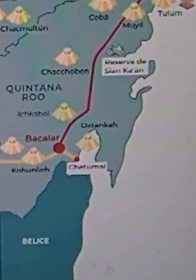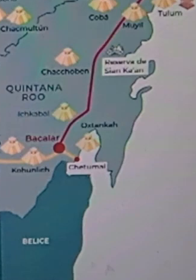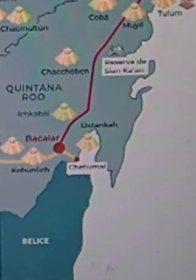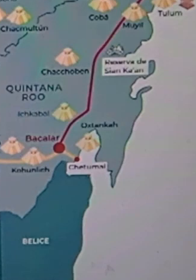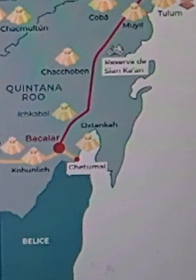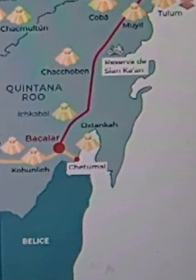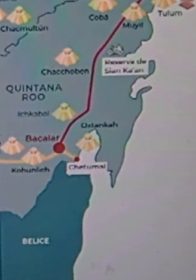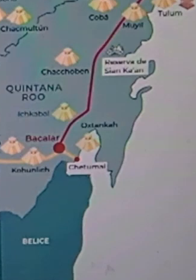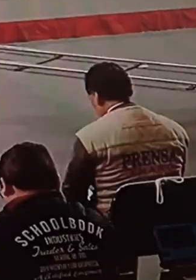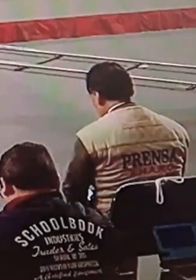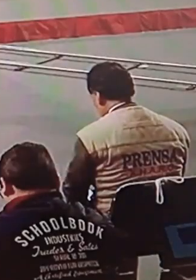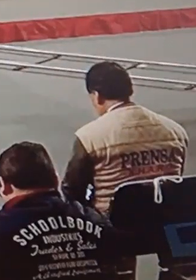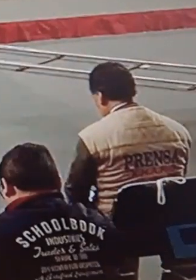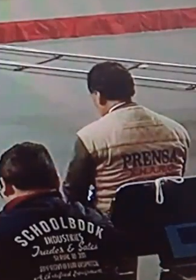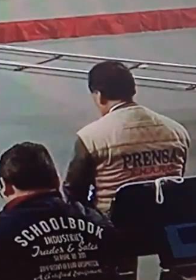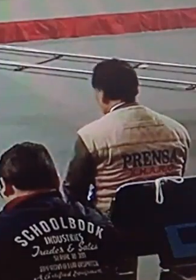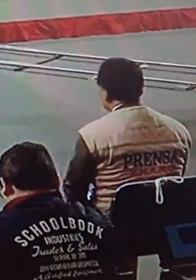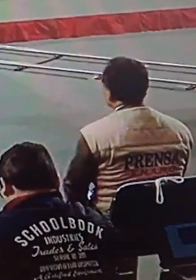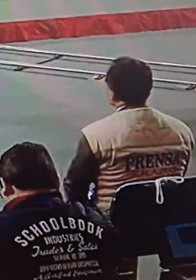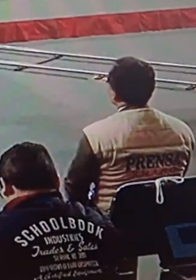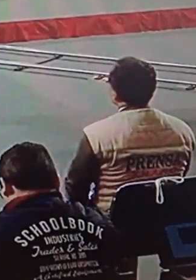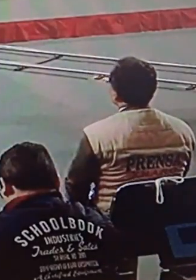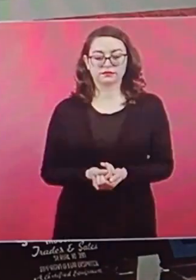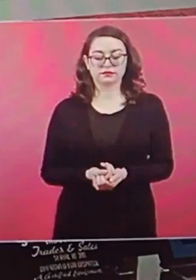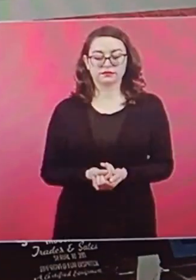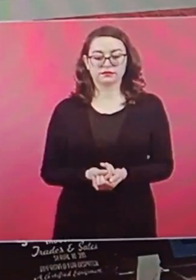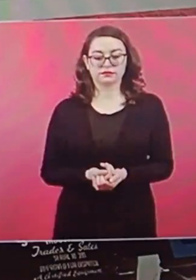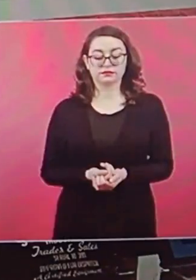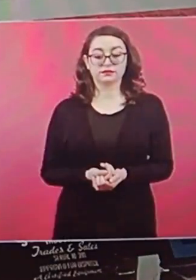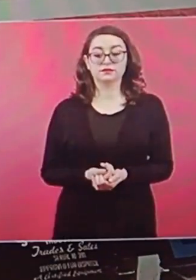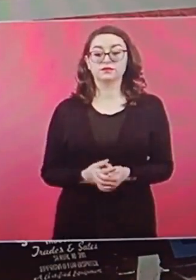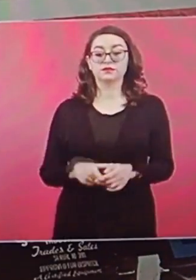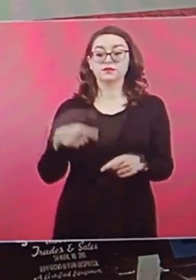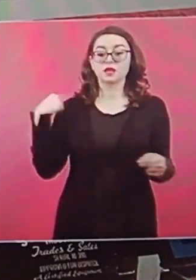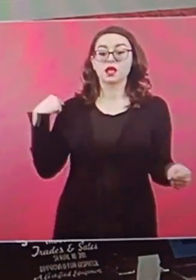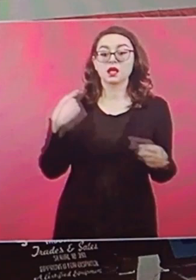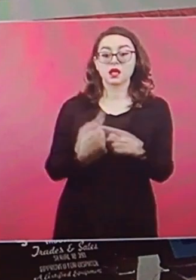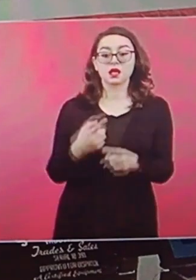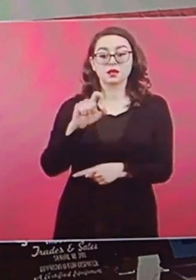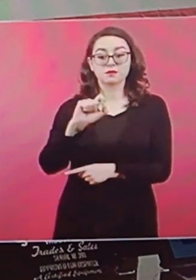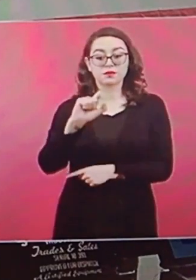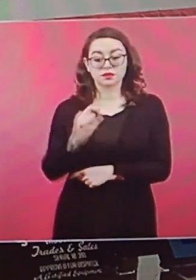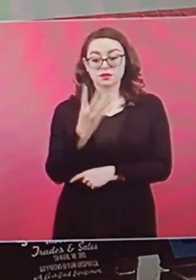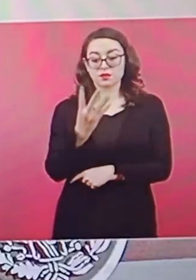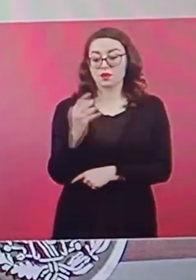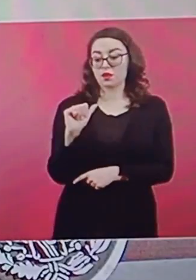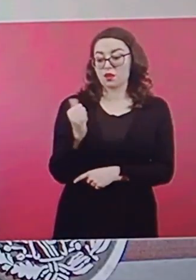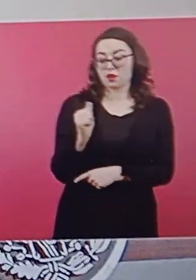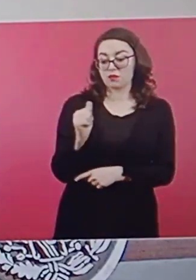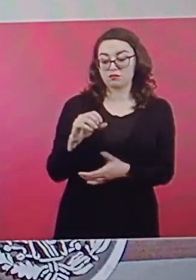Escuchemos, sigamos escuchando a Diego Prieto. El 24 de agosto llevamos registros de